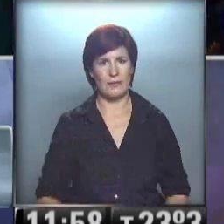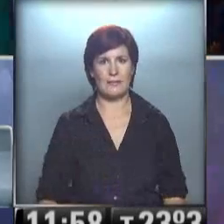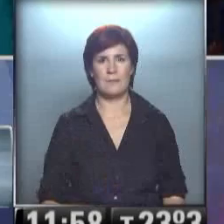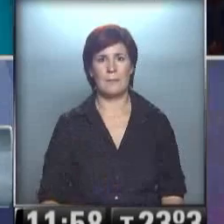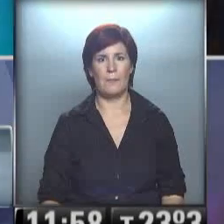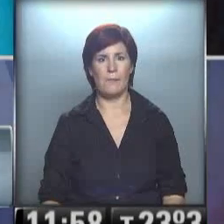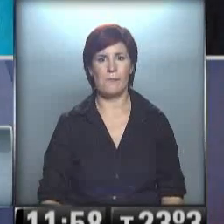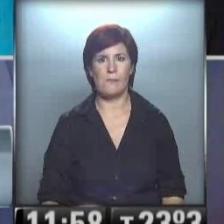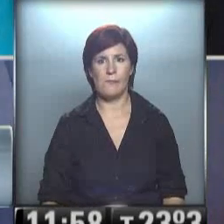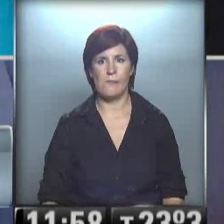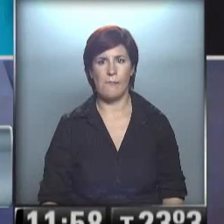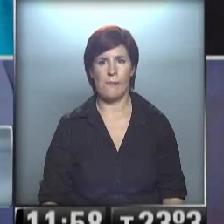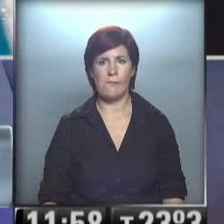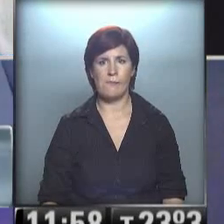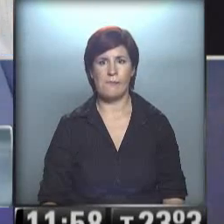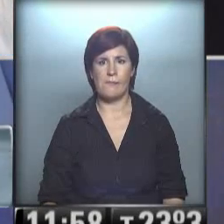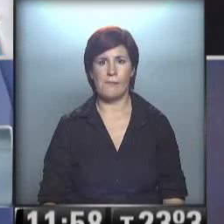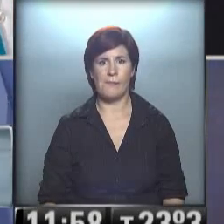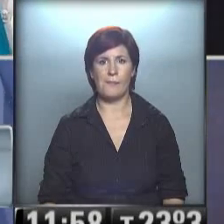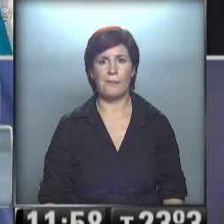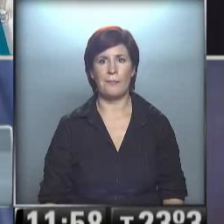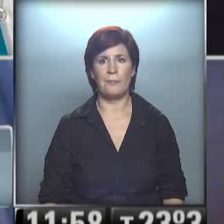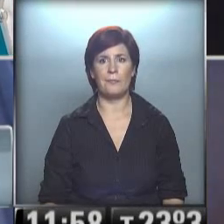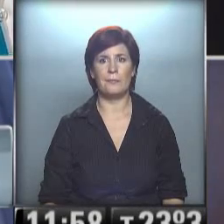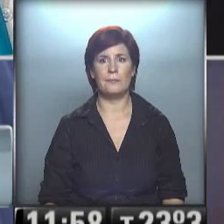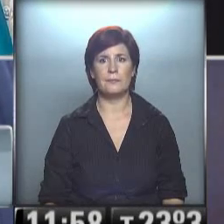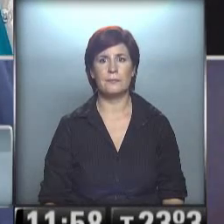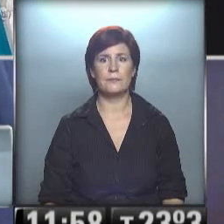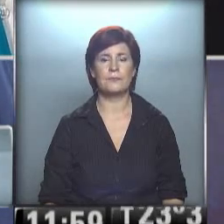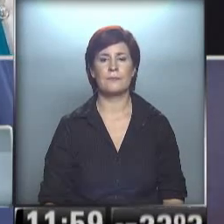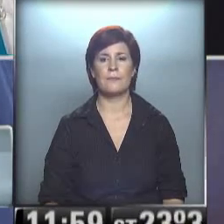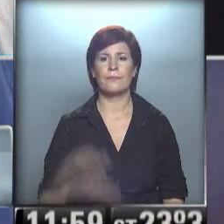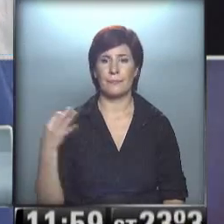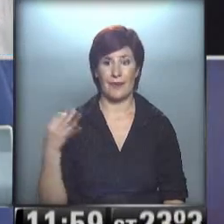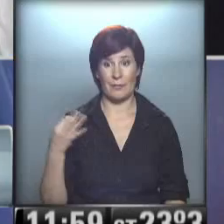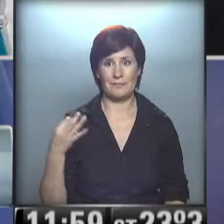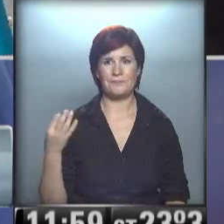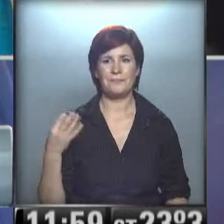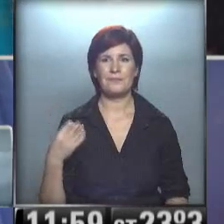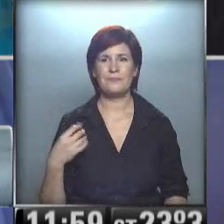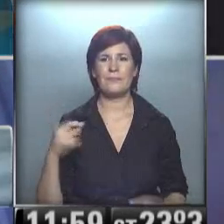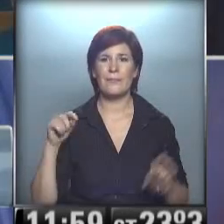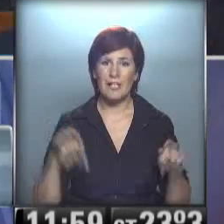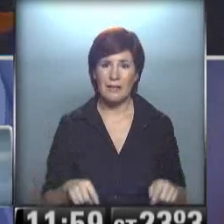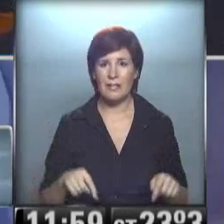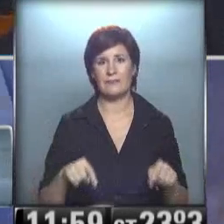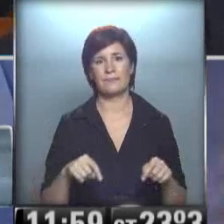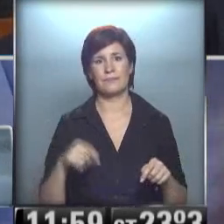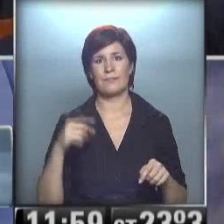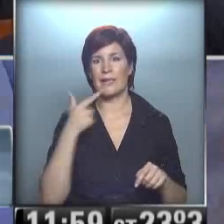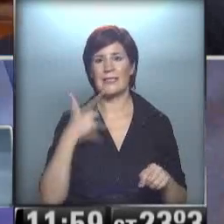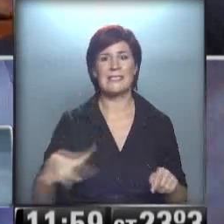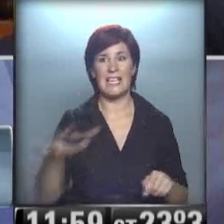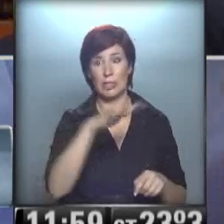Bien, Agustina, Estamos aquí en el Salón de los